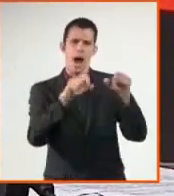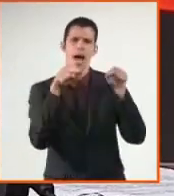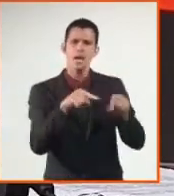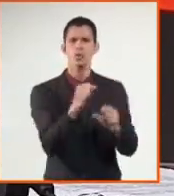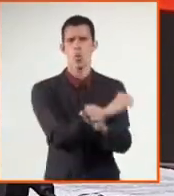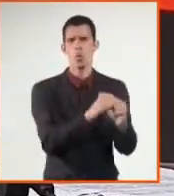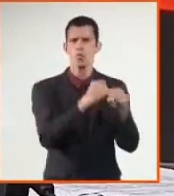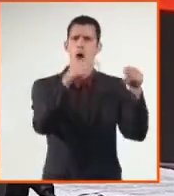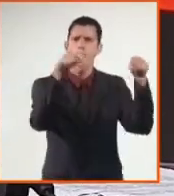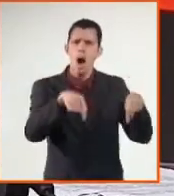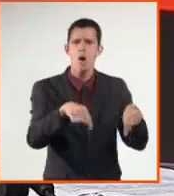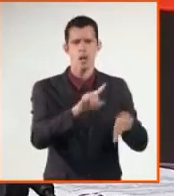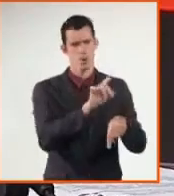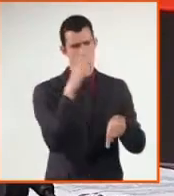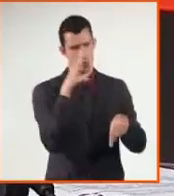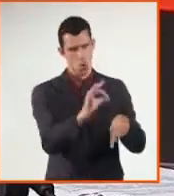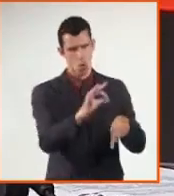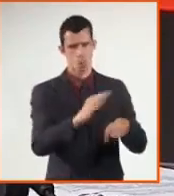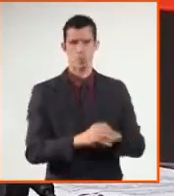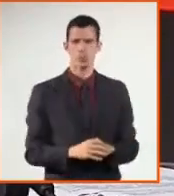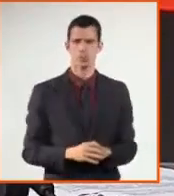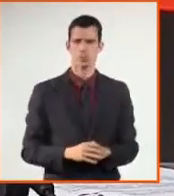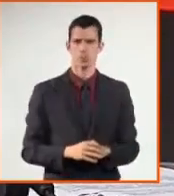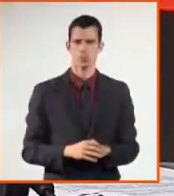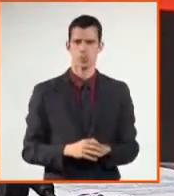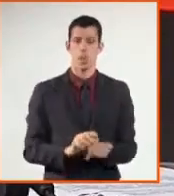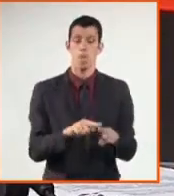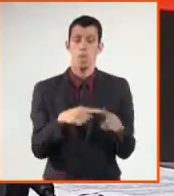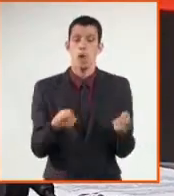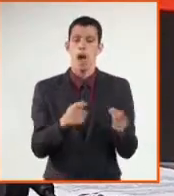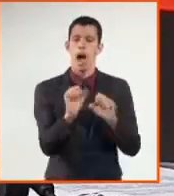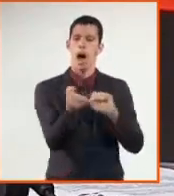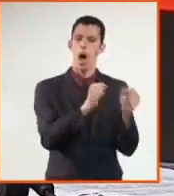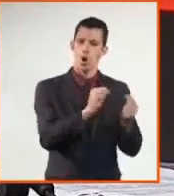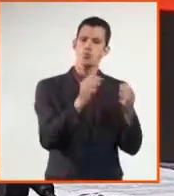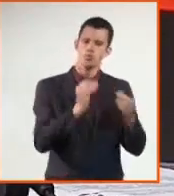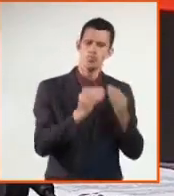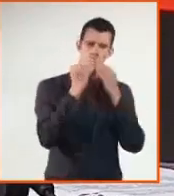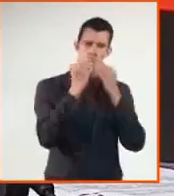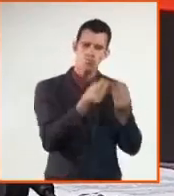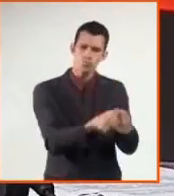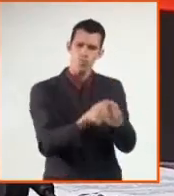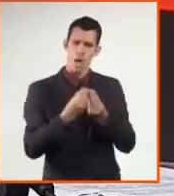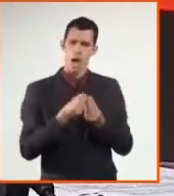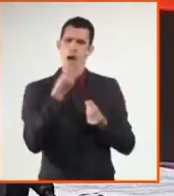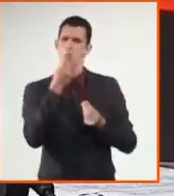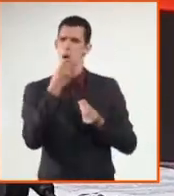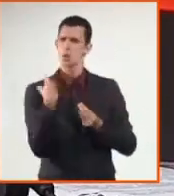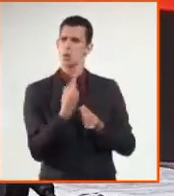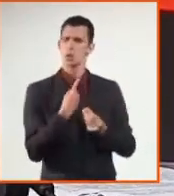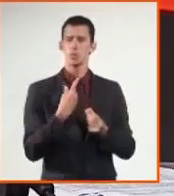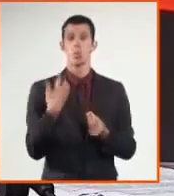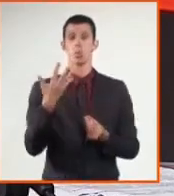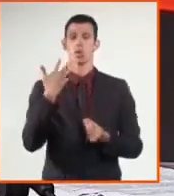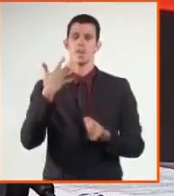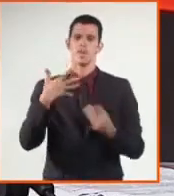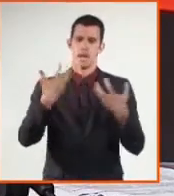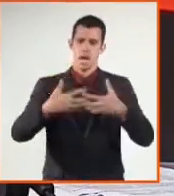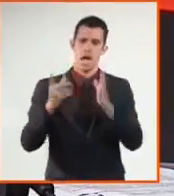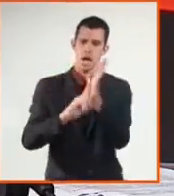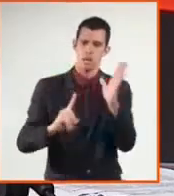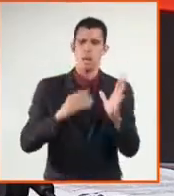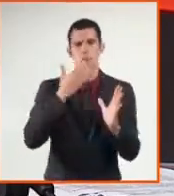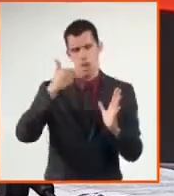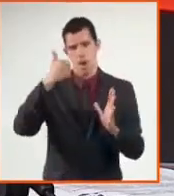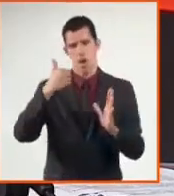no podemos dejar de insistir en el uso de las tecnologías de fuentes renovables de energía y de aquellas de eficiencia energética que